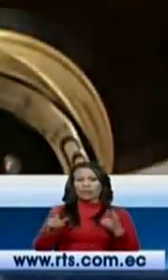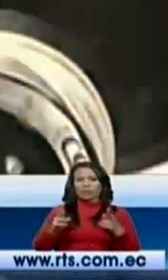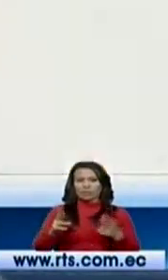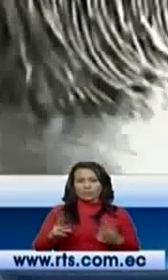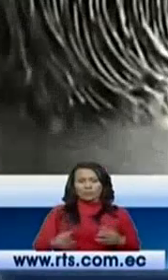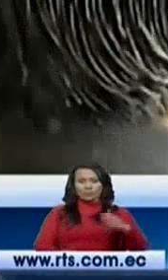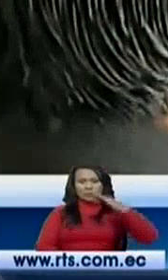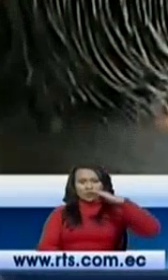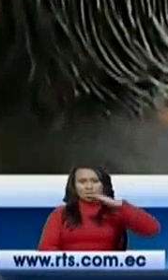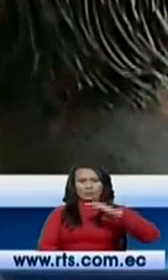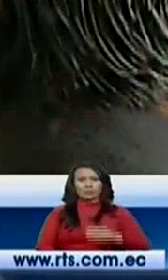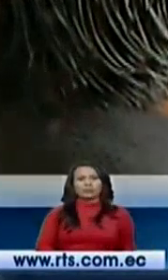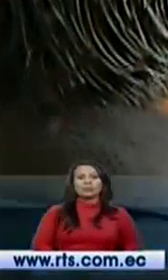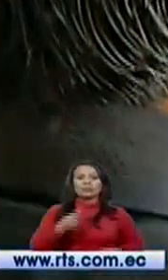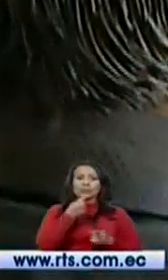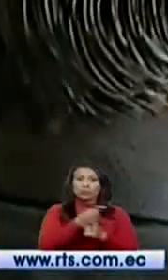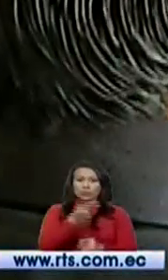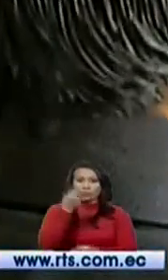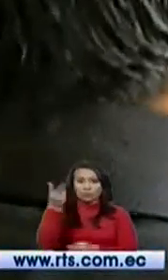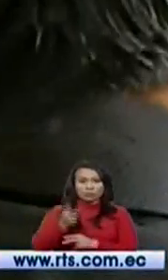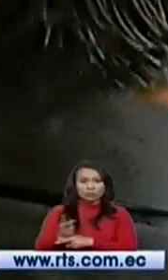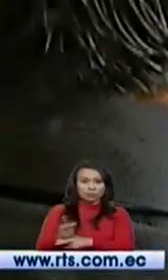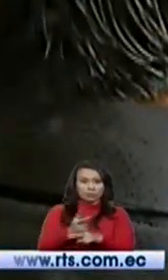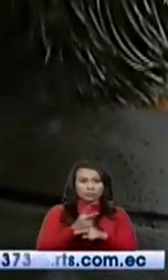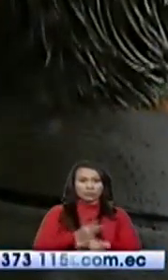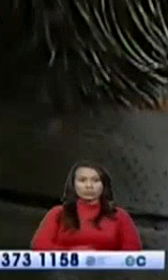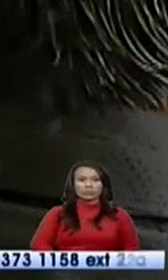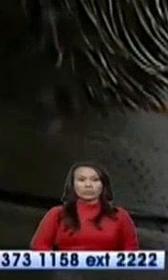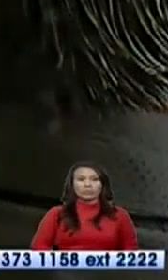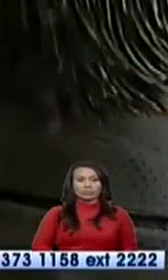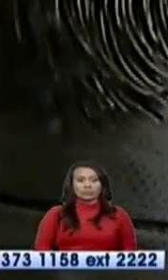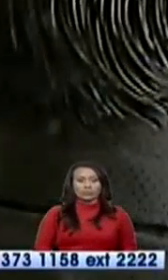cilindro. Informó José Morales.